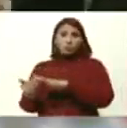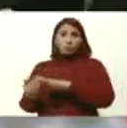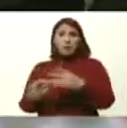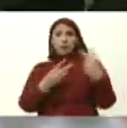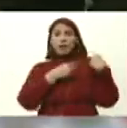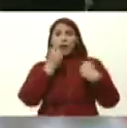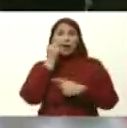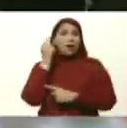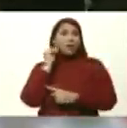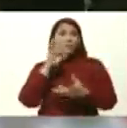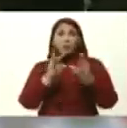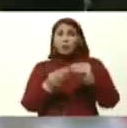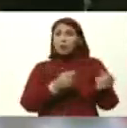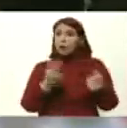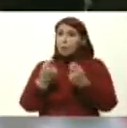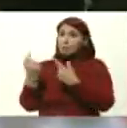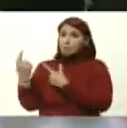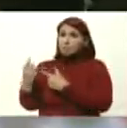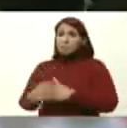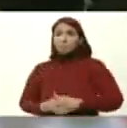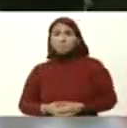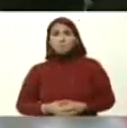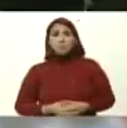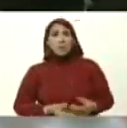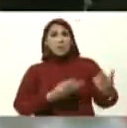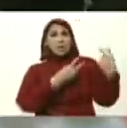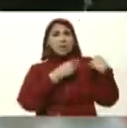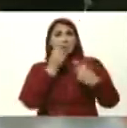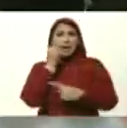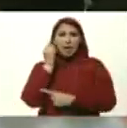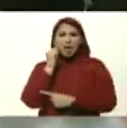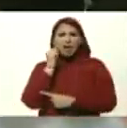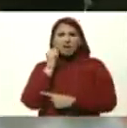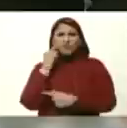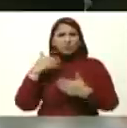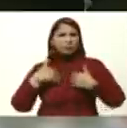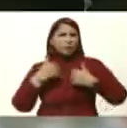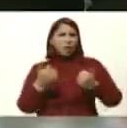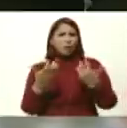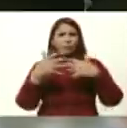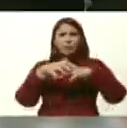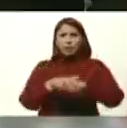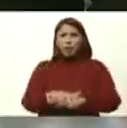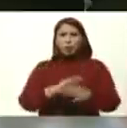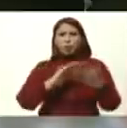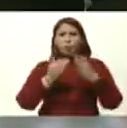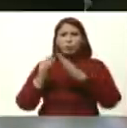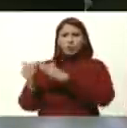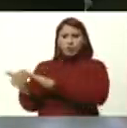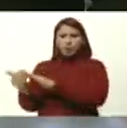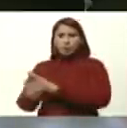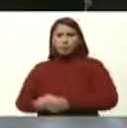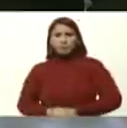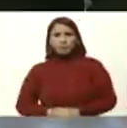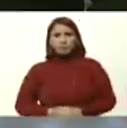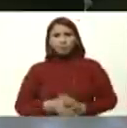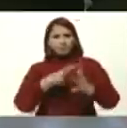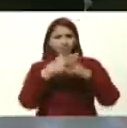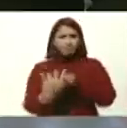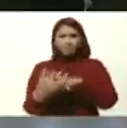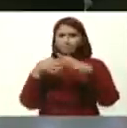jefe o jefa de CLAP, el jefe del área de salud integral comunitaria de la CIP, de barrio